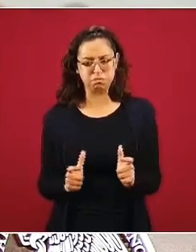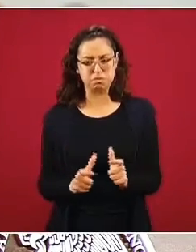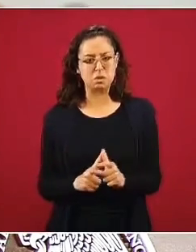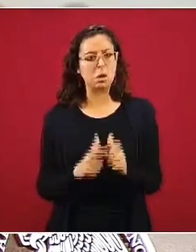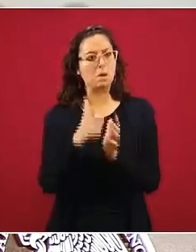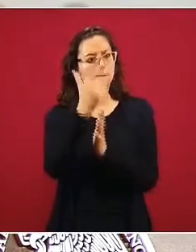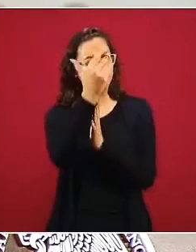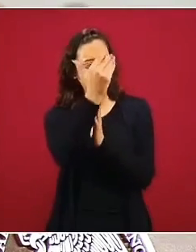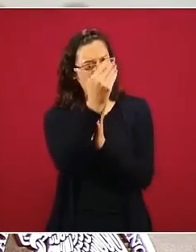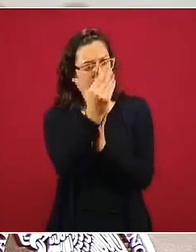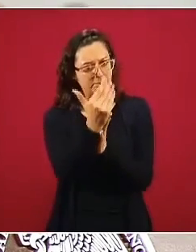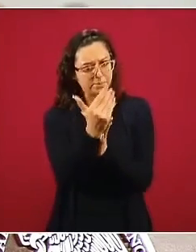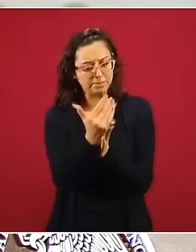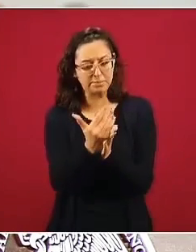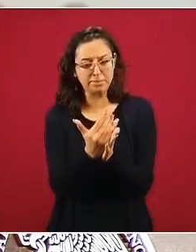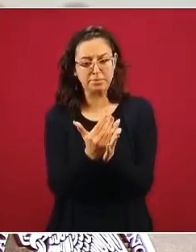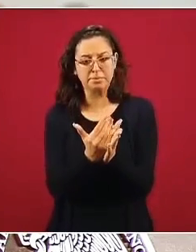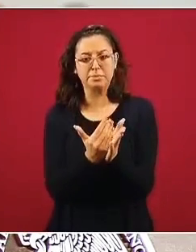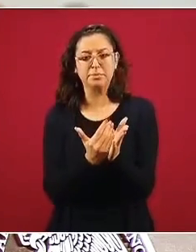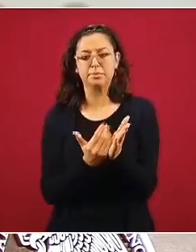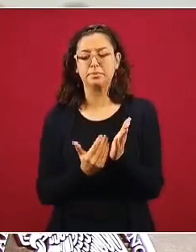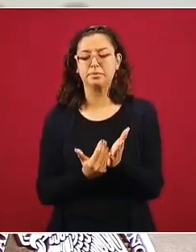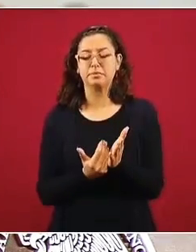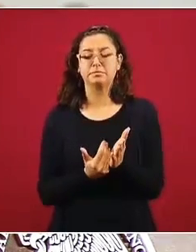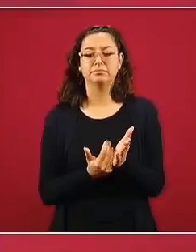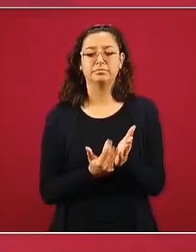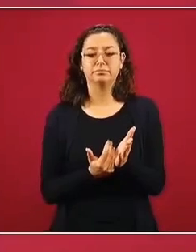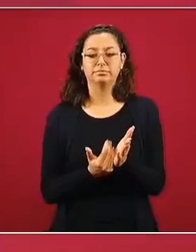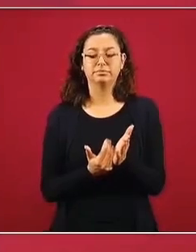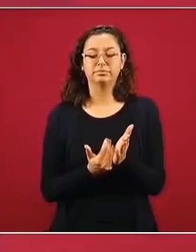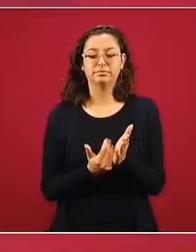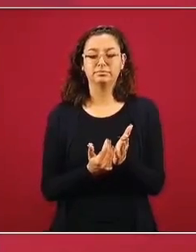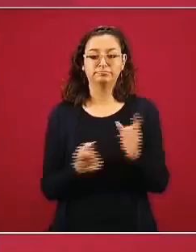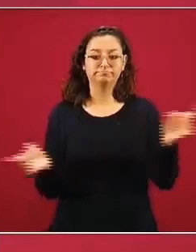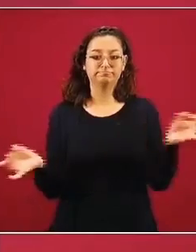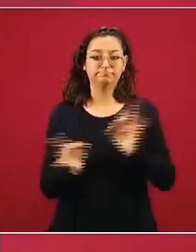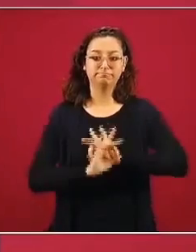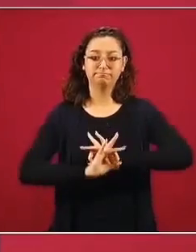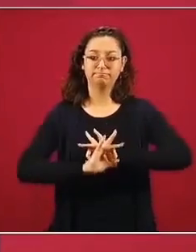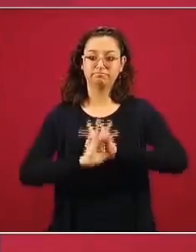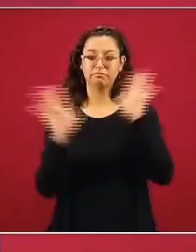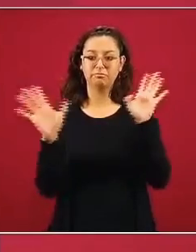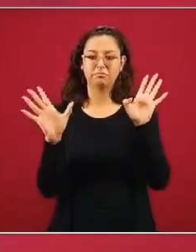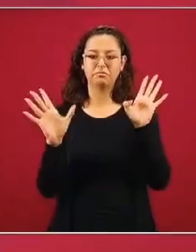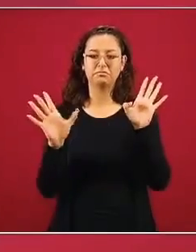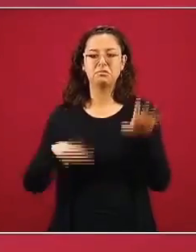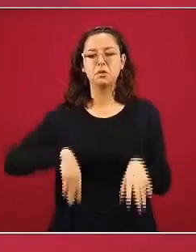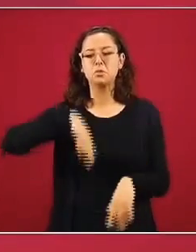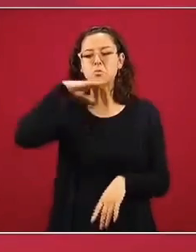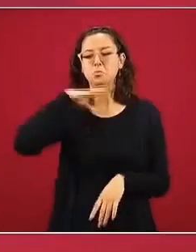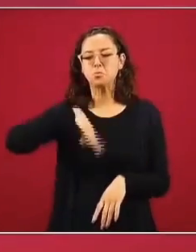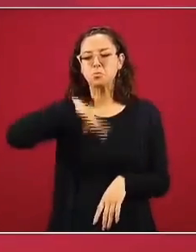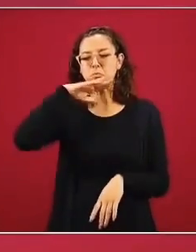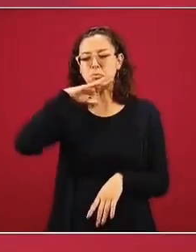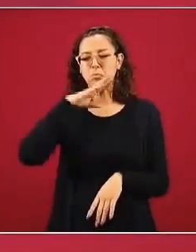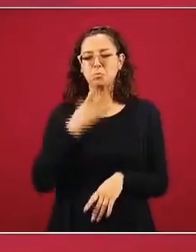en descenso la pandemia, hubo demasiado relajamiento